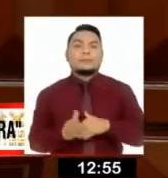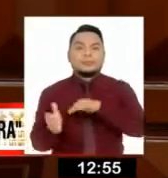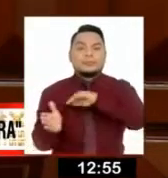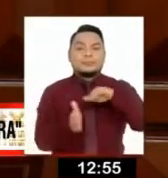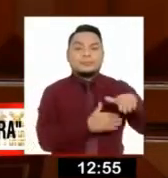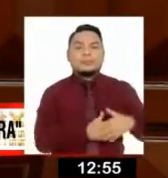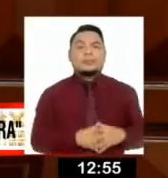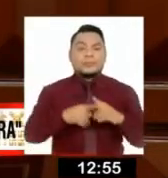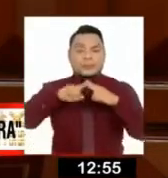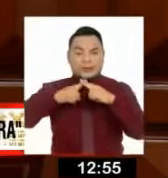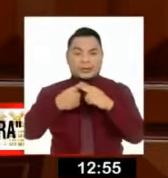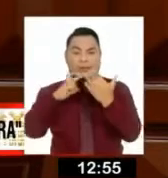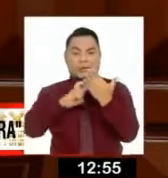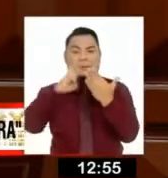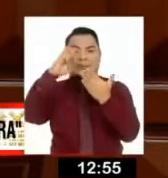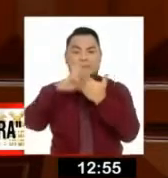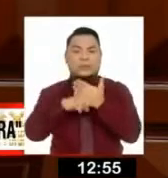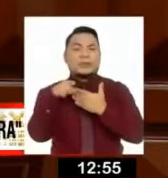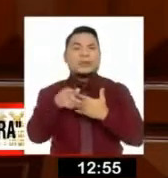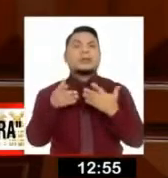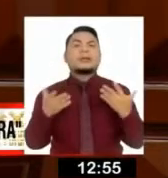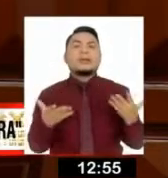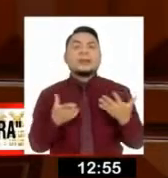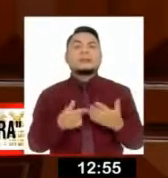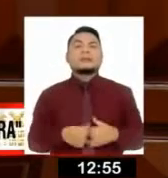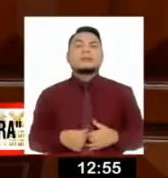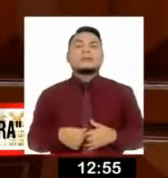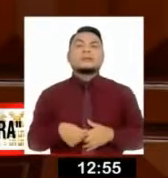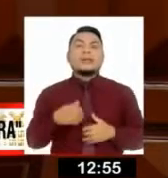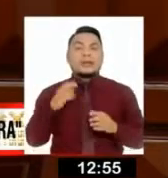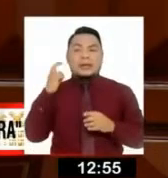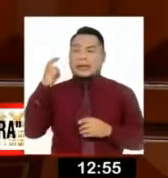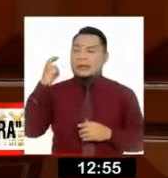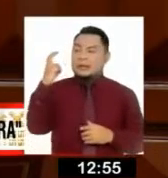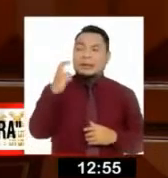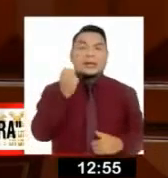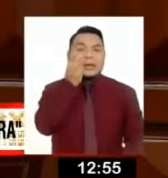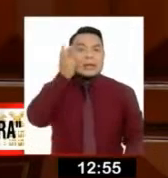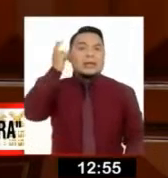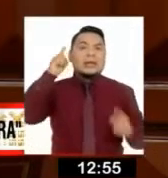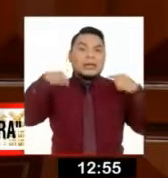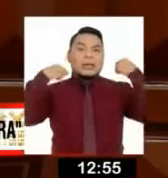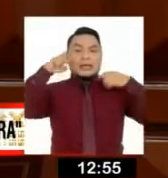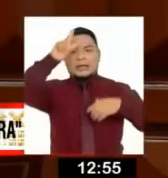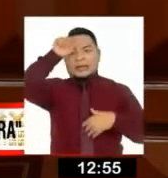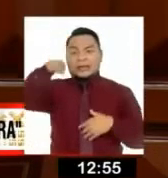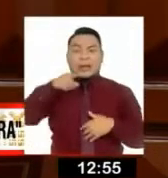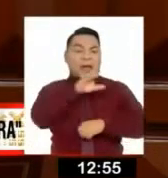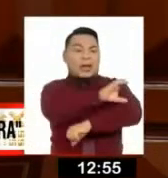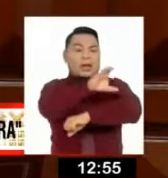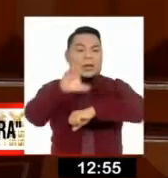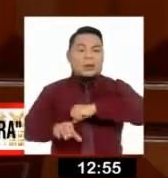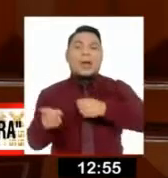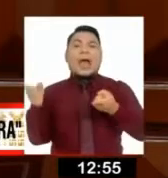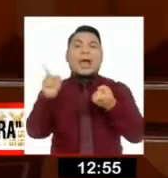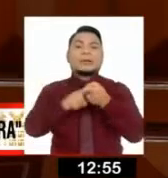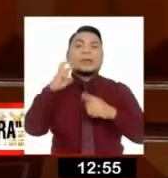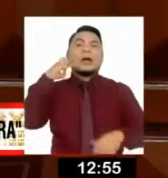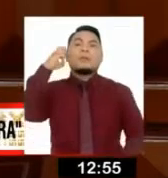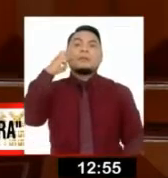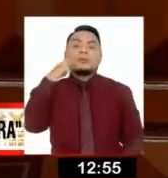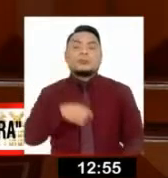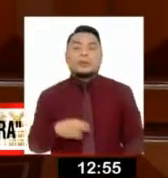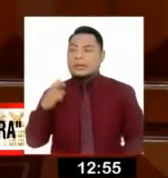Inicio de los proyectos denominados el Tren Inca, que comprenderá el trayecto de Cajamarca a Puno, y el